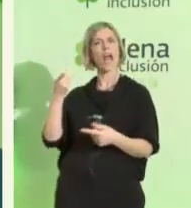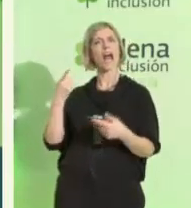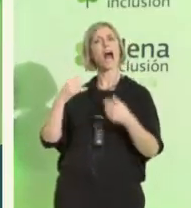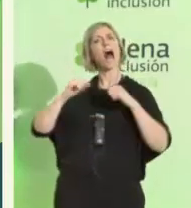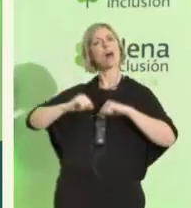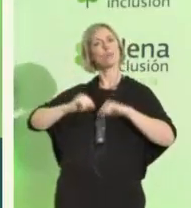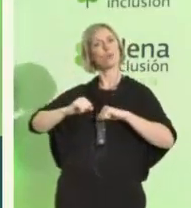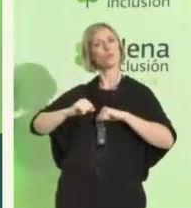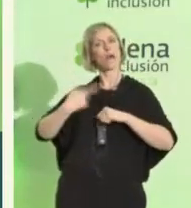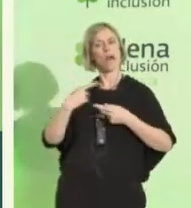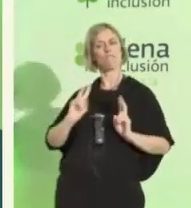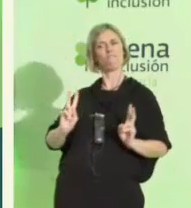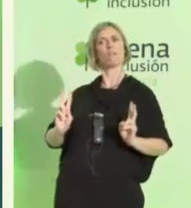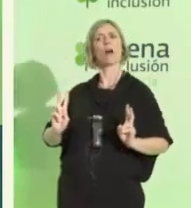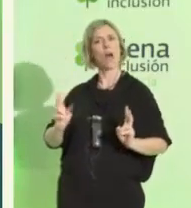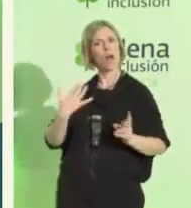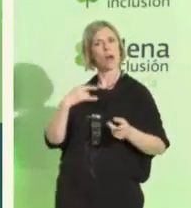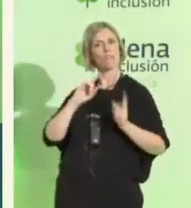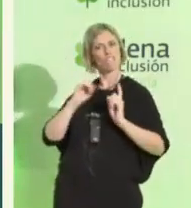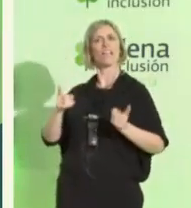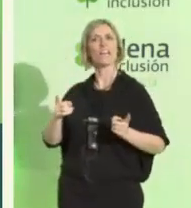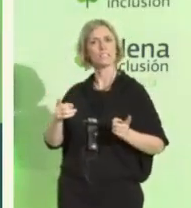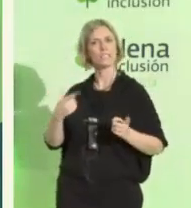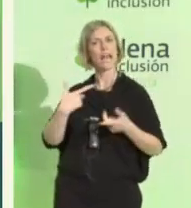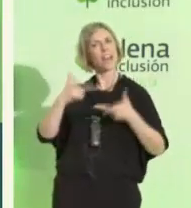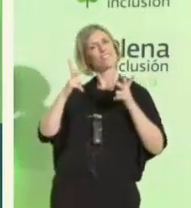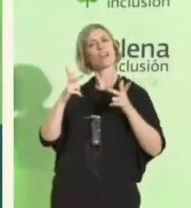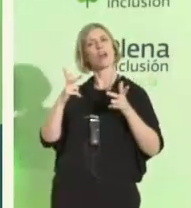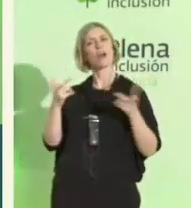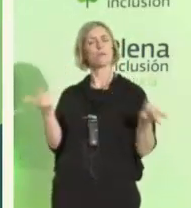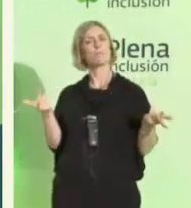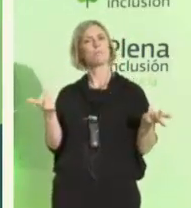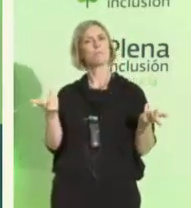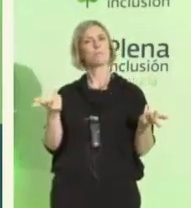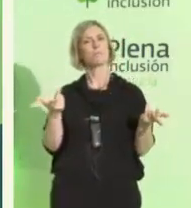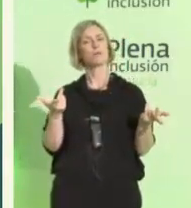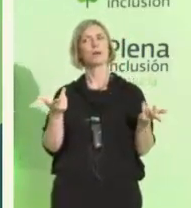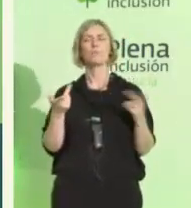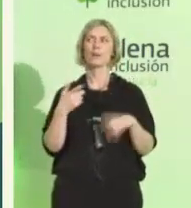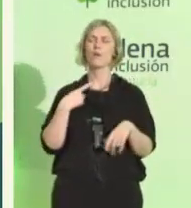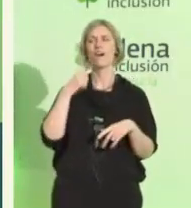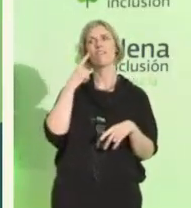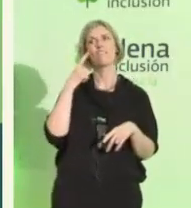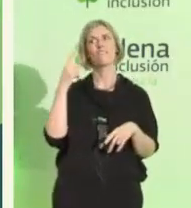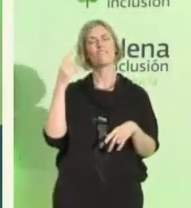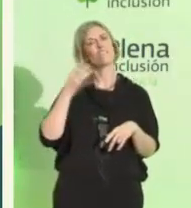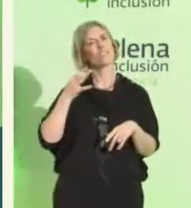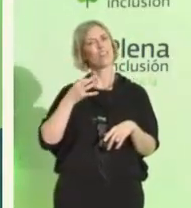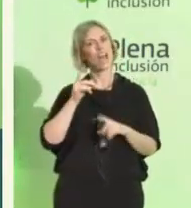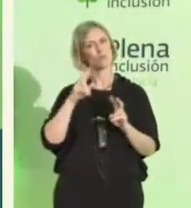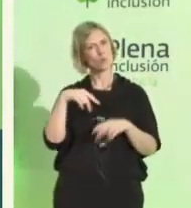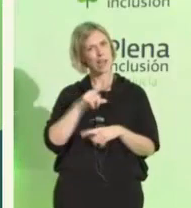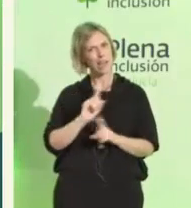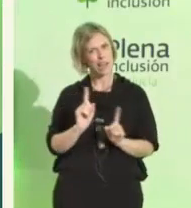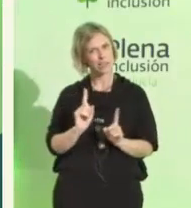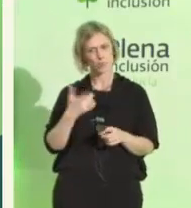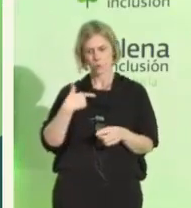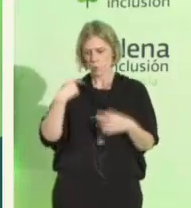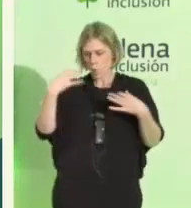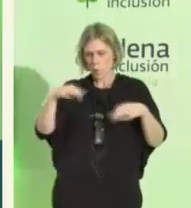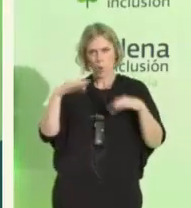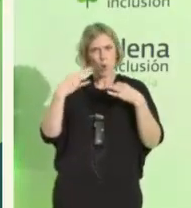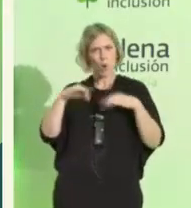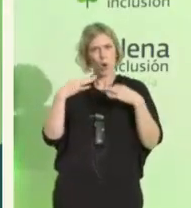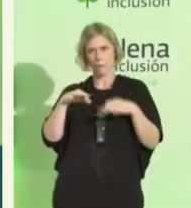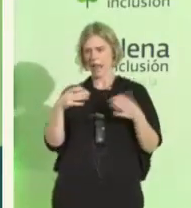está el valiente no es cierto entonces una persona común la gente que me ves